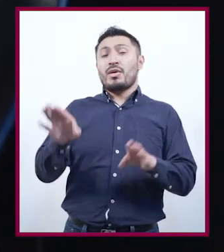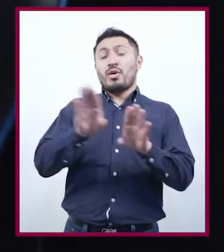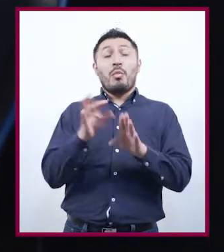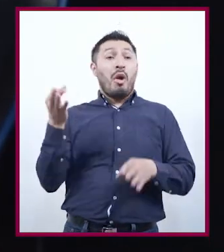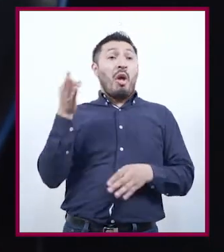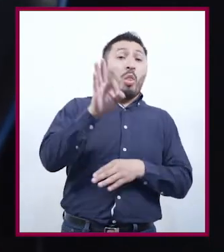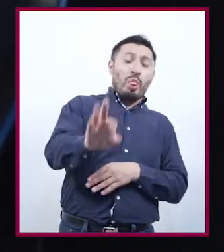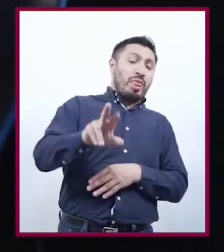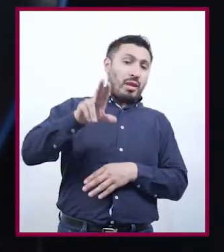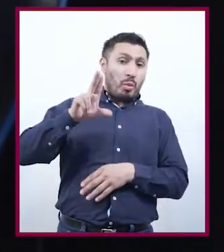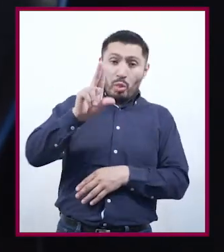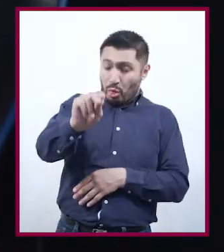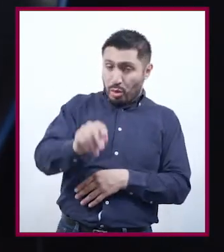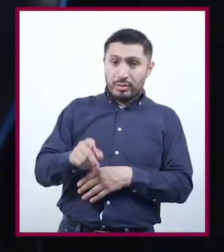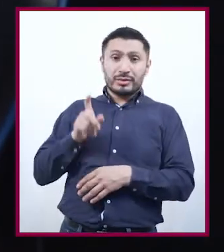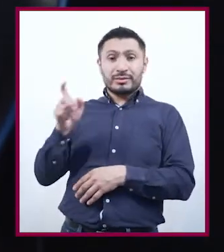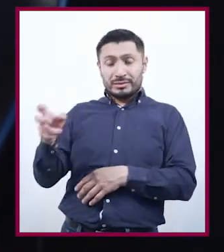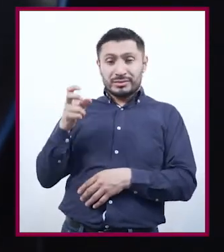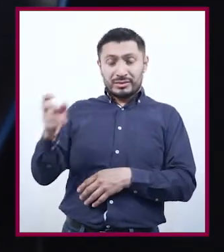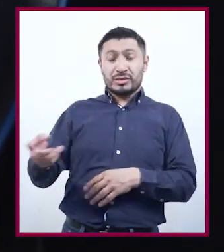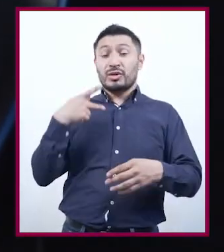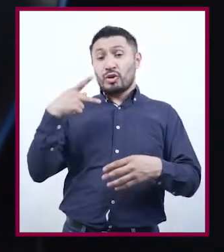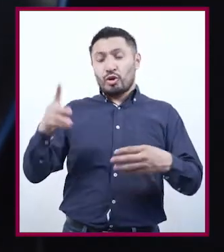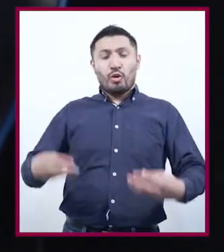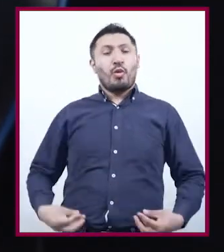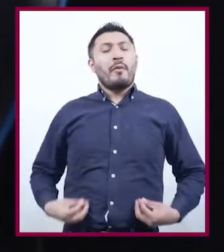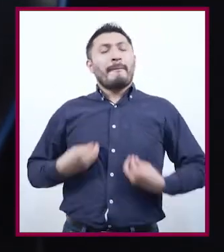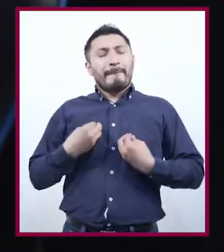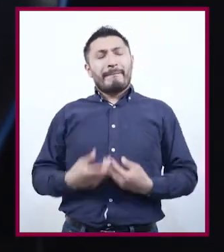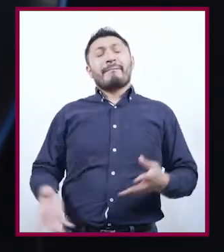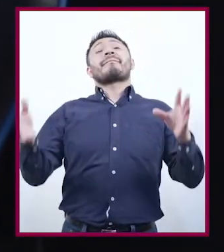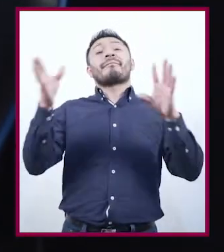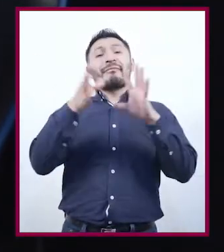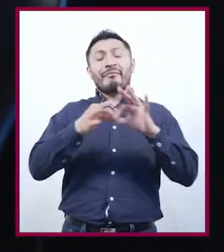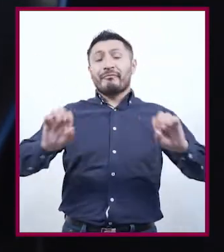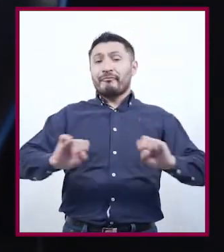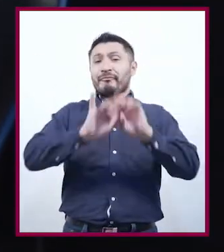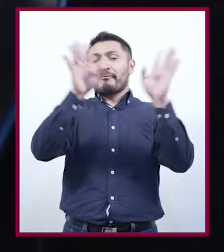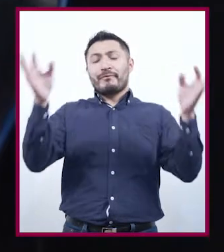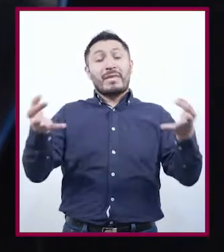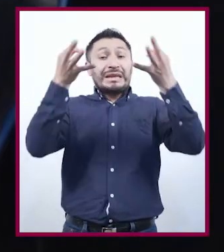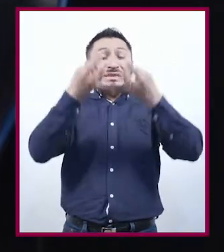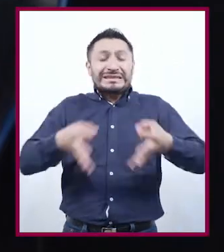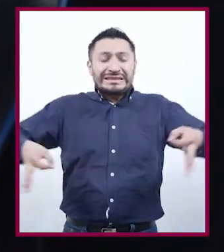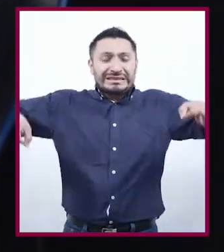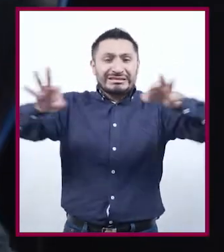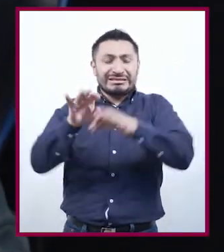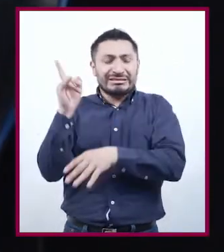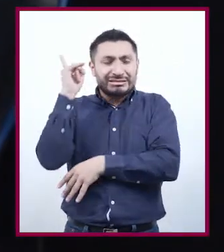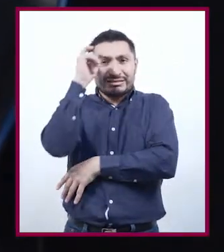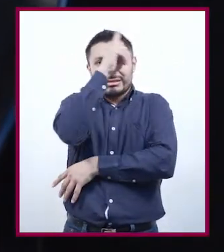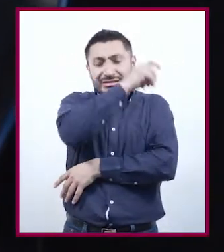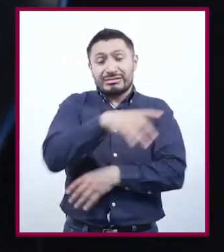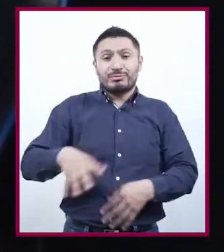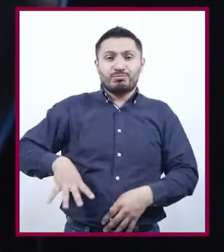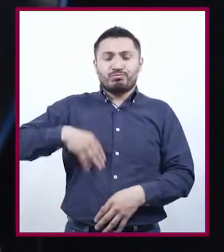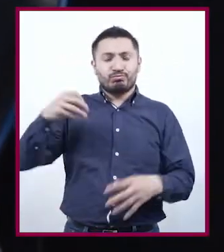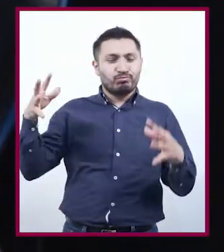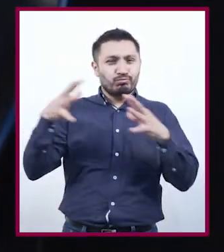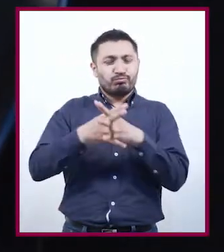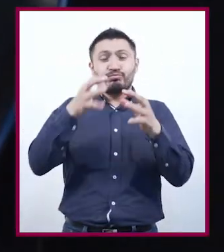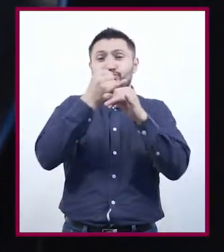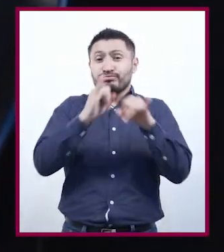la figura de un simple traidor, la turbulenta vida de Iturbide nos ayuda a comprender la enorme complejidad de nuestra lucha